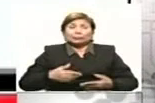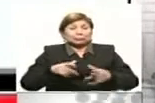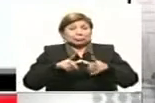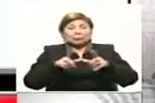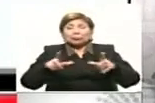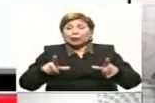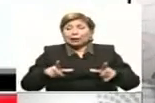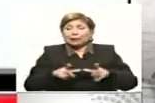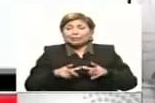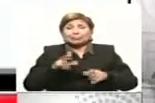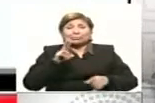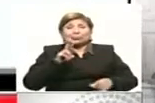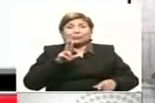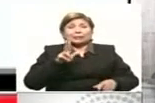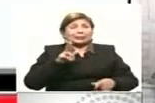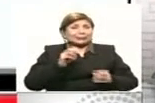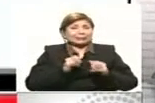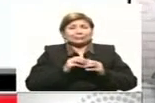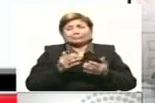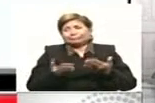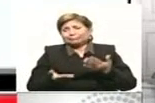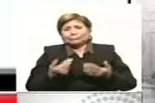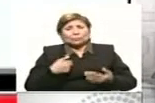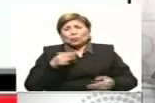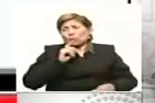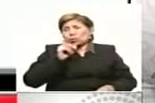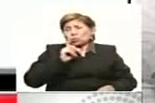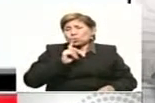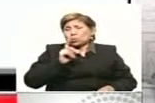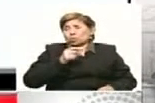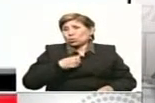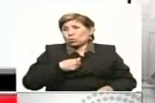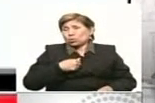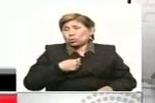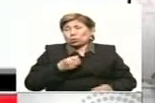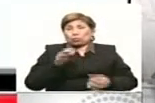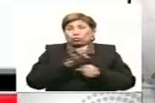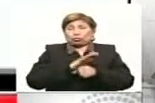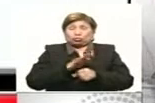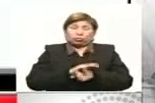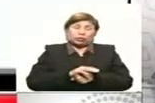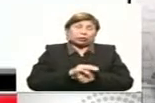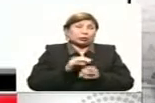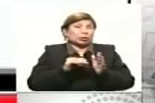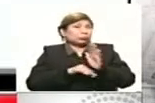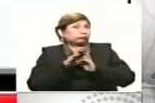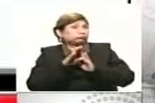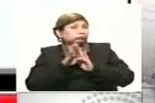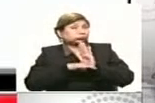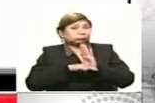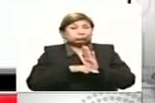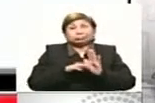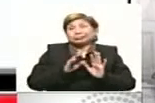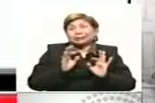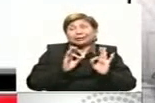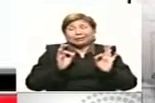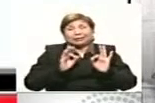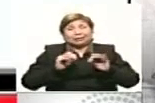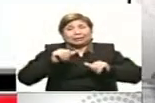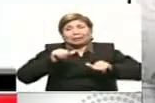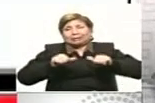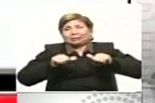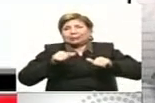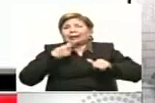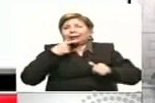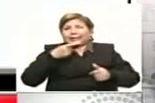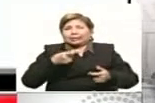también por 23 millones. Ahora, no voy a hablar si este monto es suficiente o insuficiente. Sin ninguna duda, estos